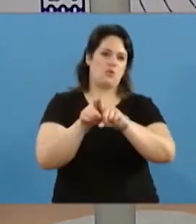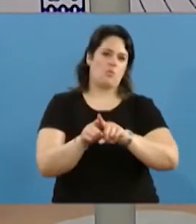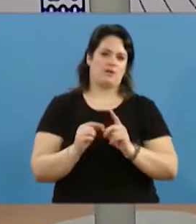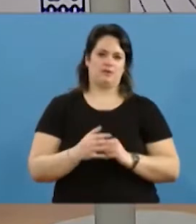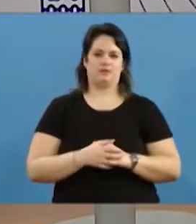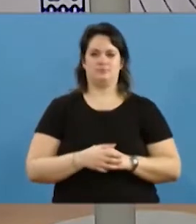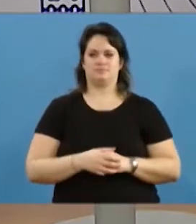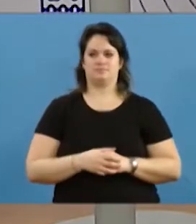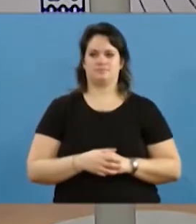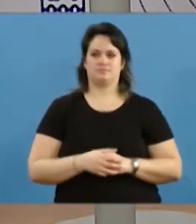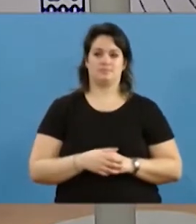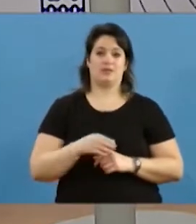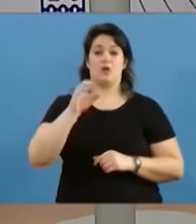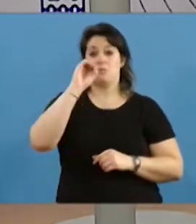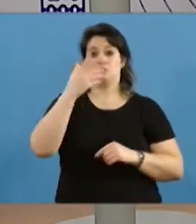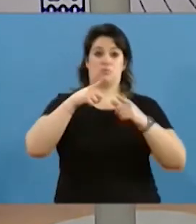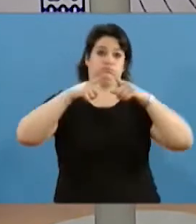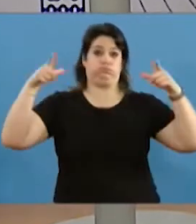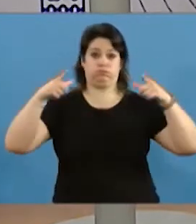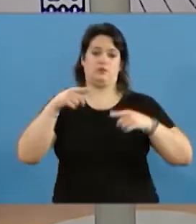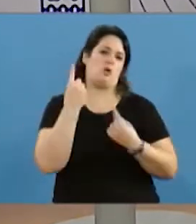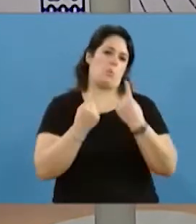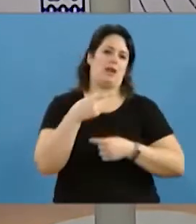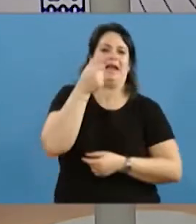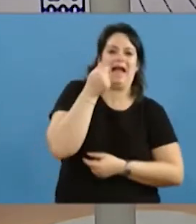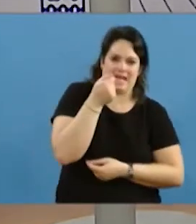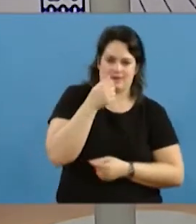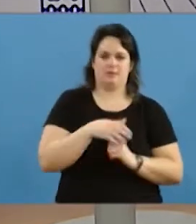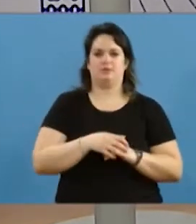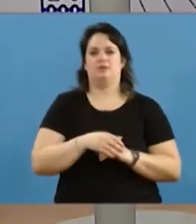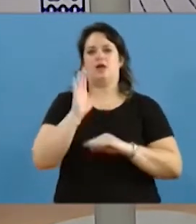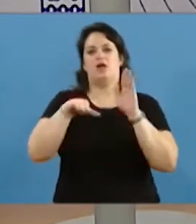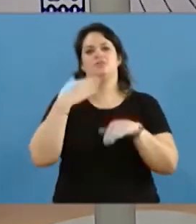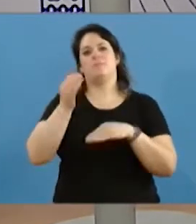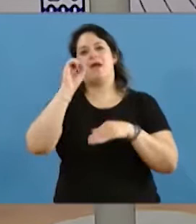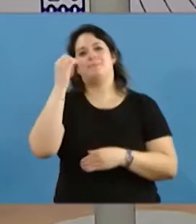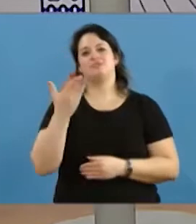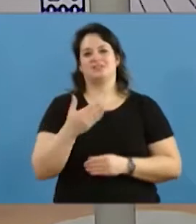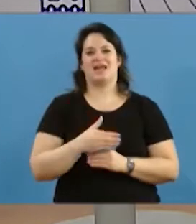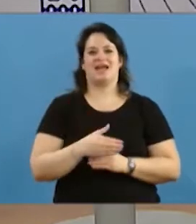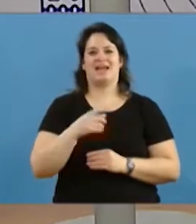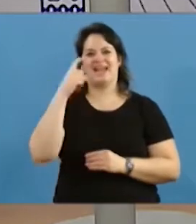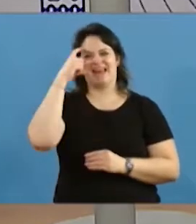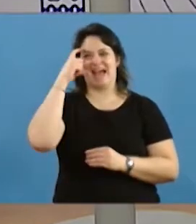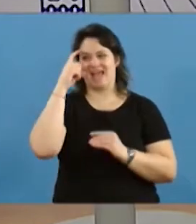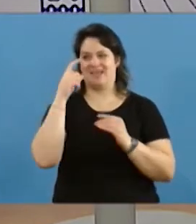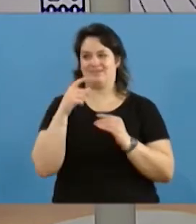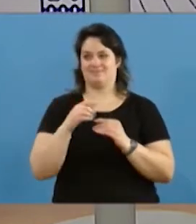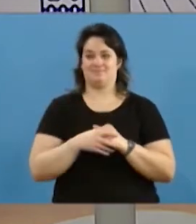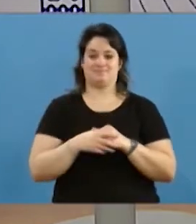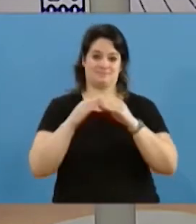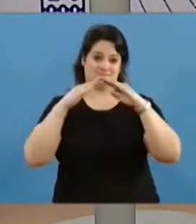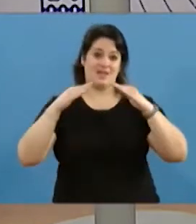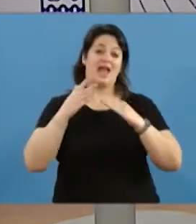sea, la de mayor porcentaje es la A. Es la A. La que le sigue en porcentaje es la E.